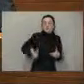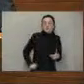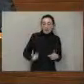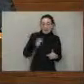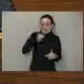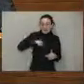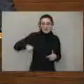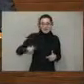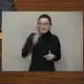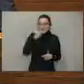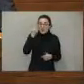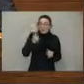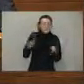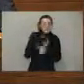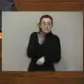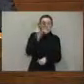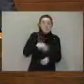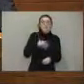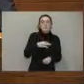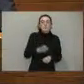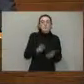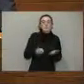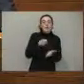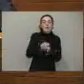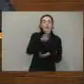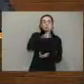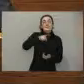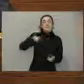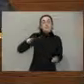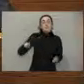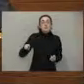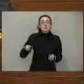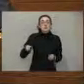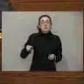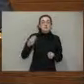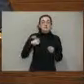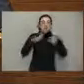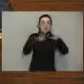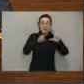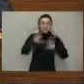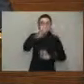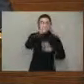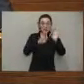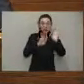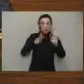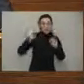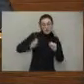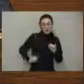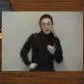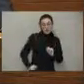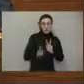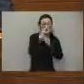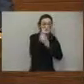mensuales suficientes, estos pudiesen optar por abonar mensualmente a cuenta el 75% de sus ingresos o rentas